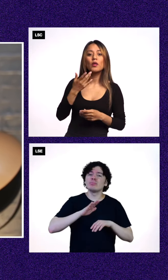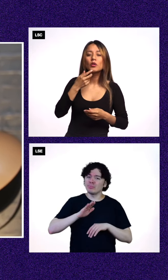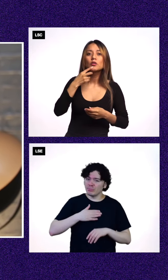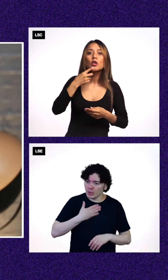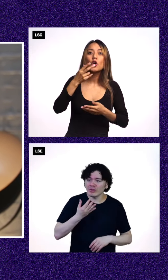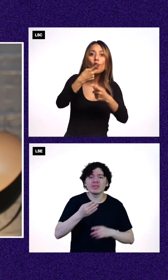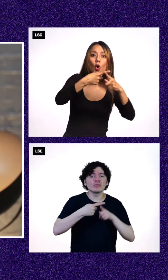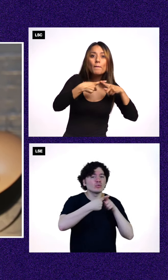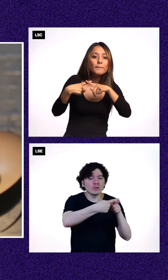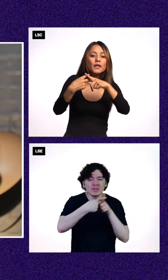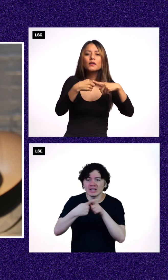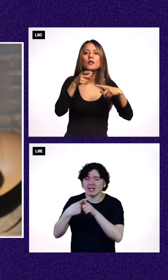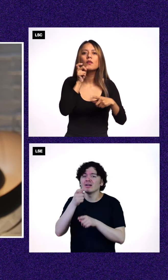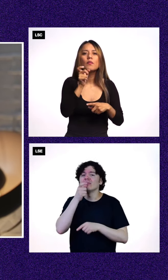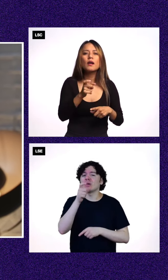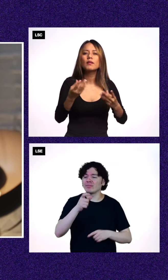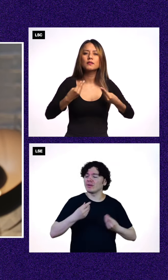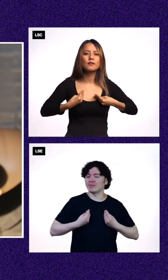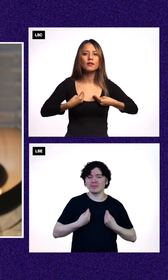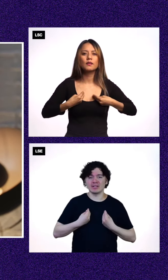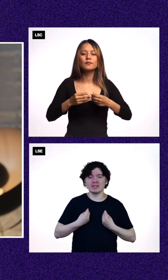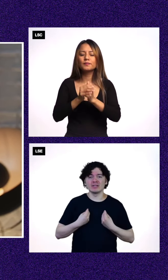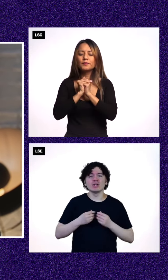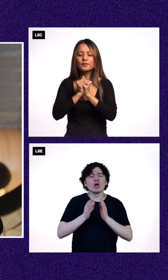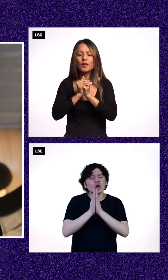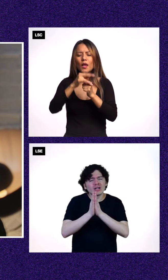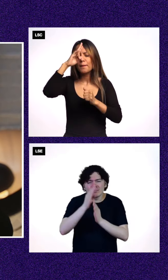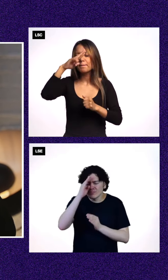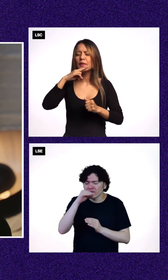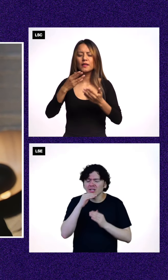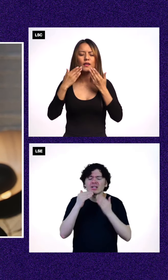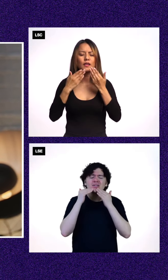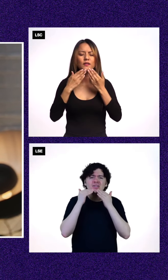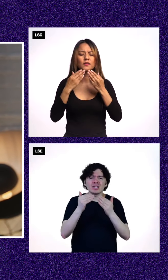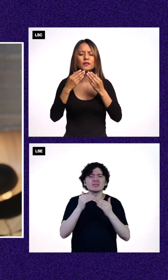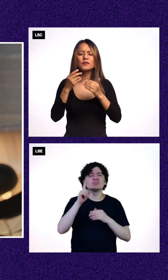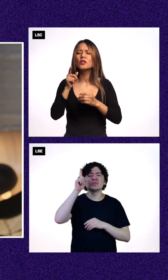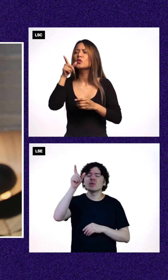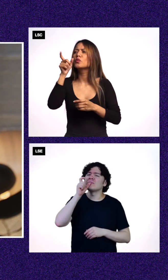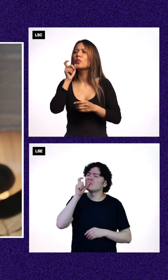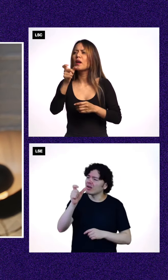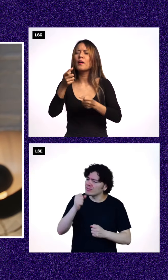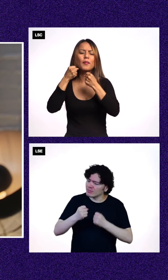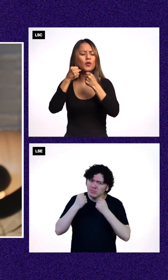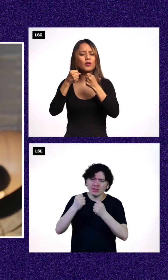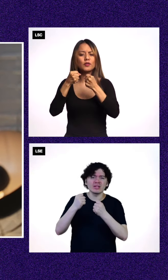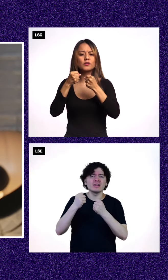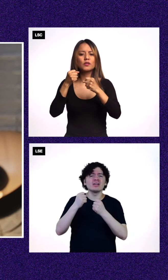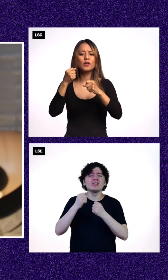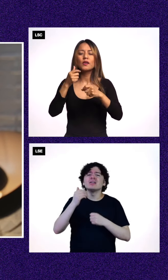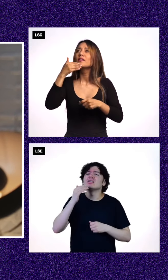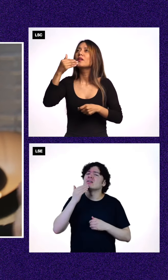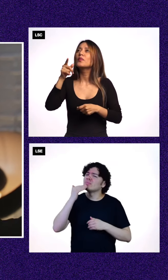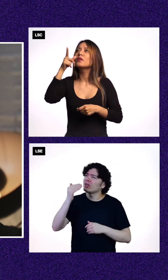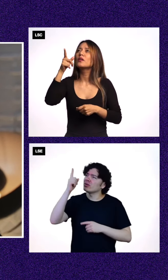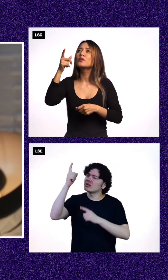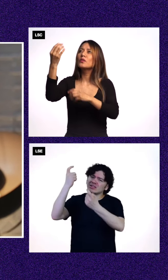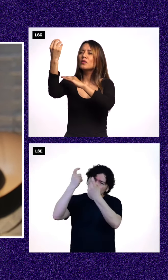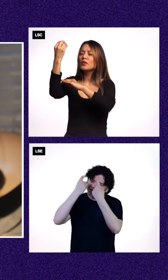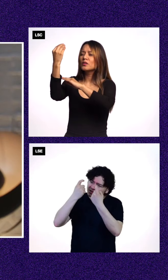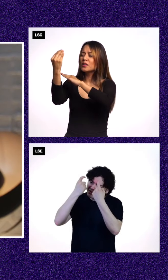vida. Así que, Padre, te doy las gracias ahora mismo por el poder de tu palabra y te pido que podamos ser personas que conozcan